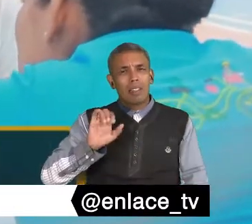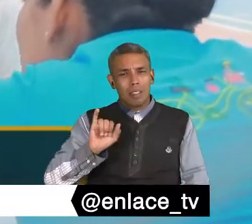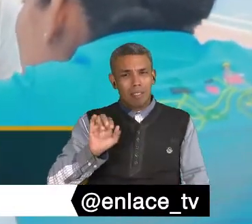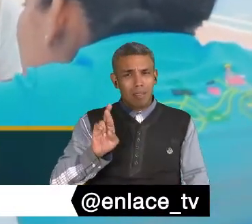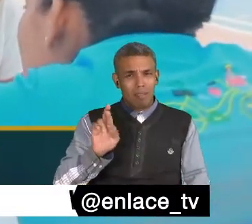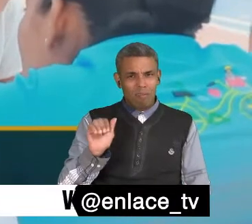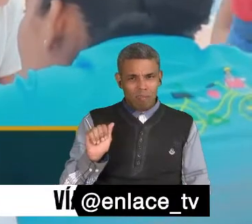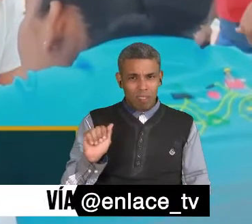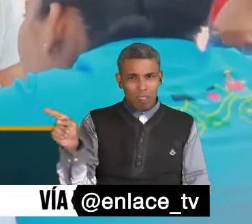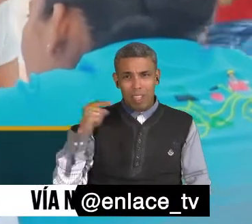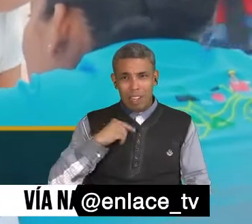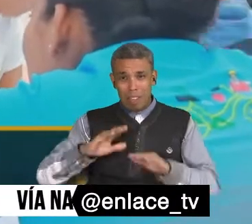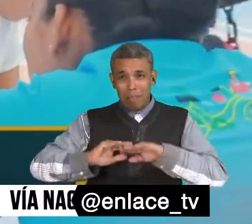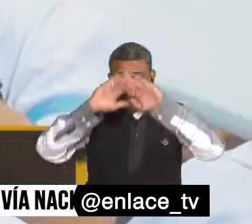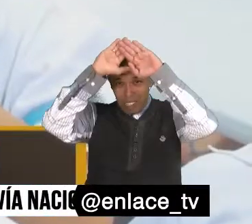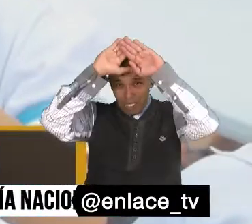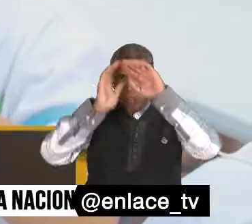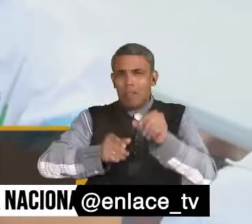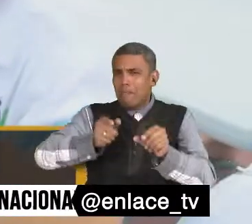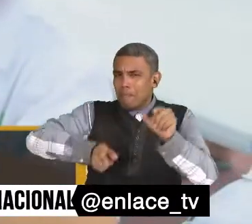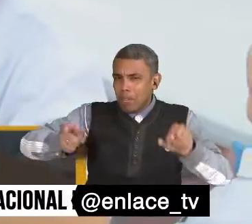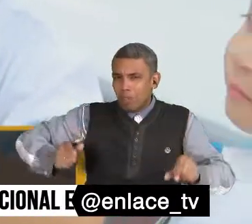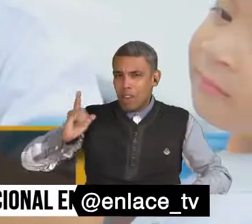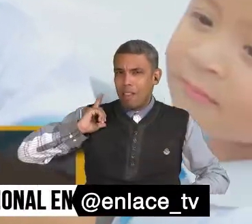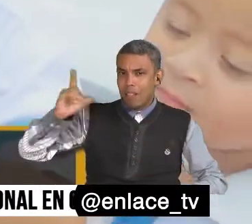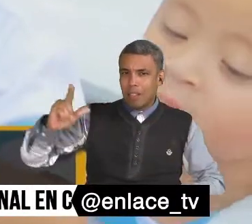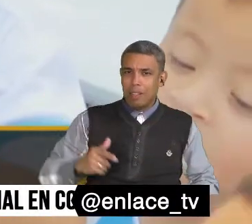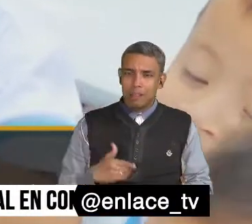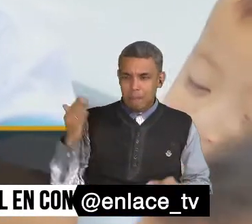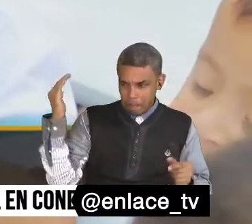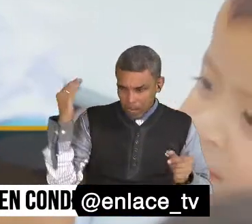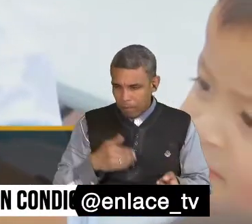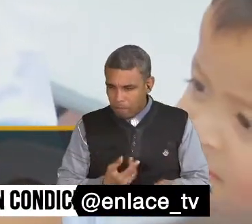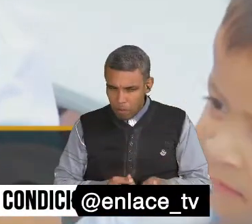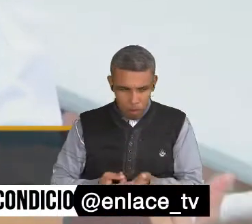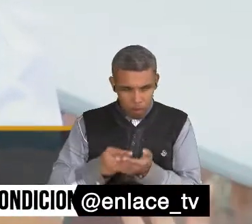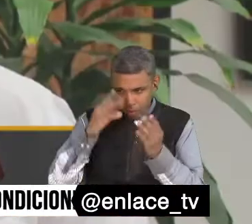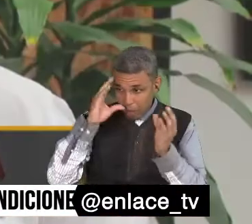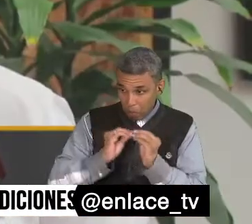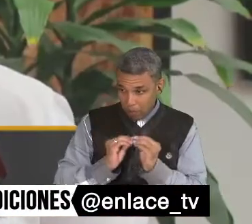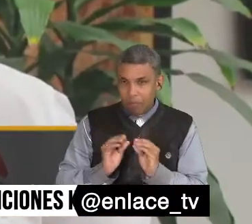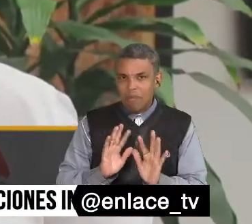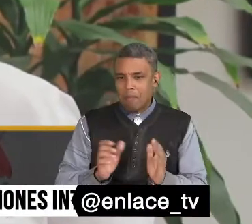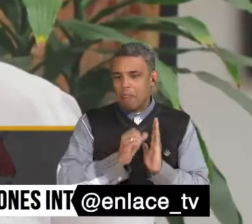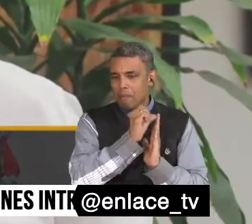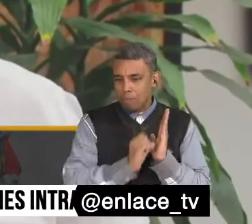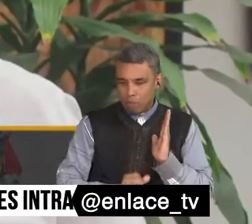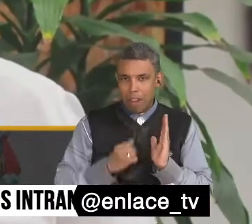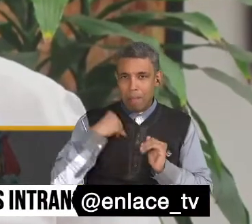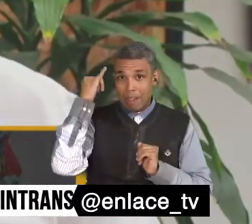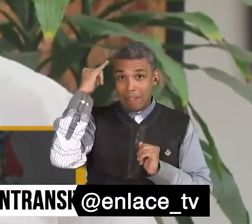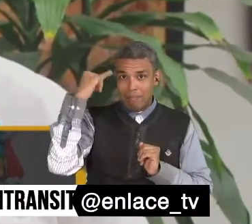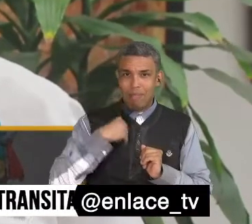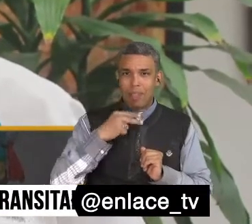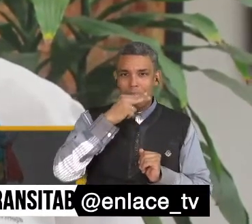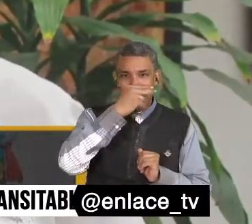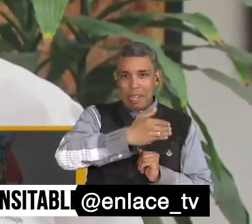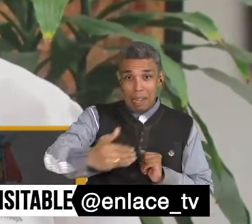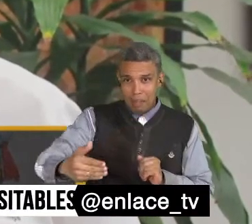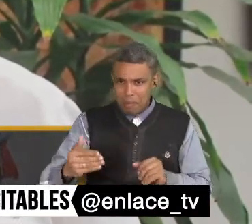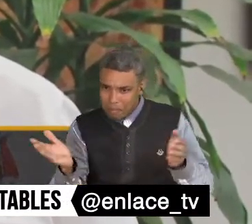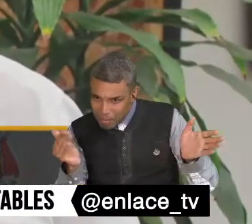del corregimiento del centro, se puso en marcha la estrategia ambiental Club Amigos de la Tierra. Y todos hemos articulado los esfuerzos para llevar a